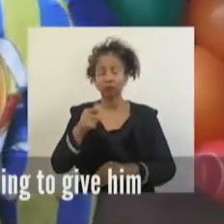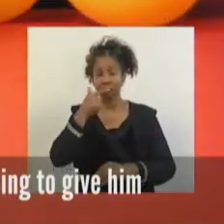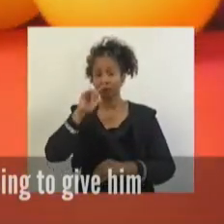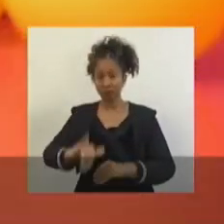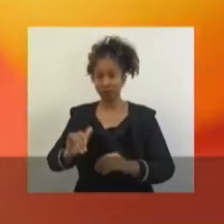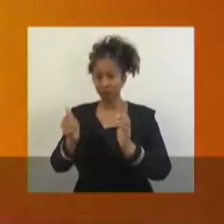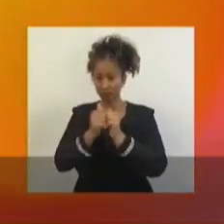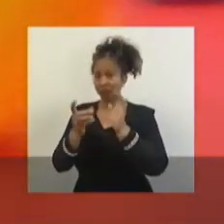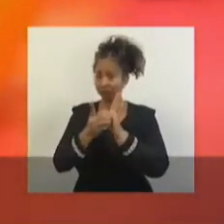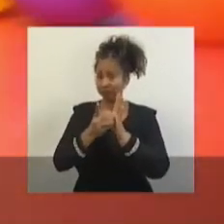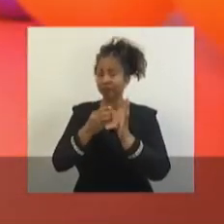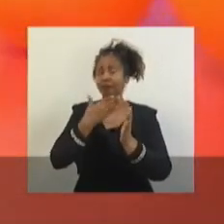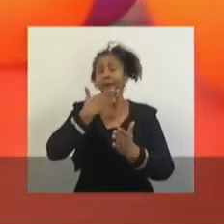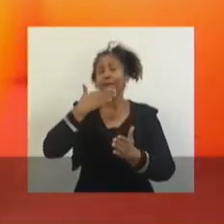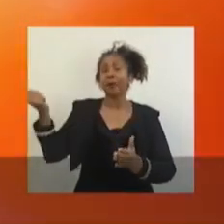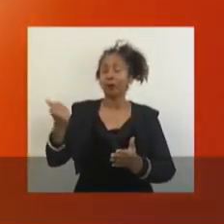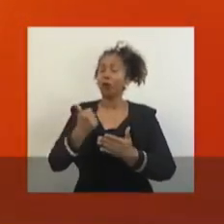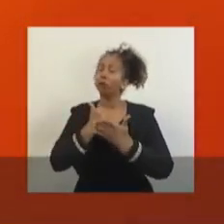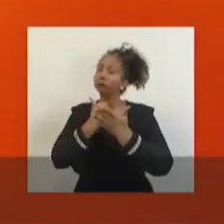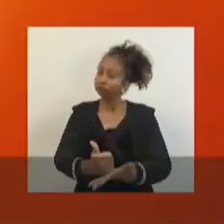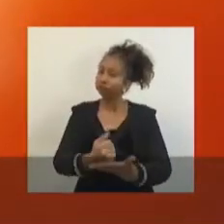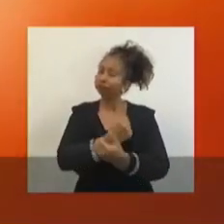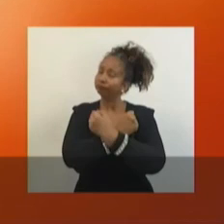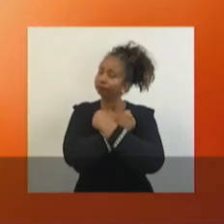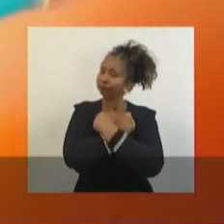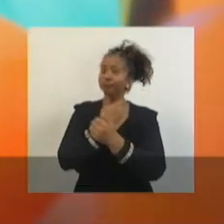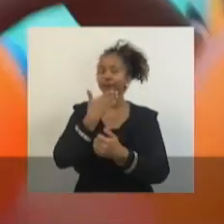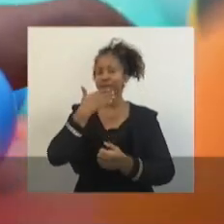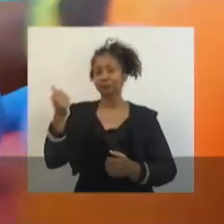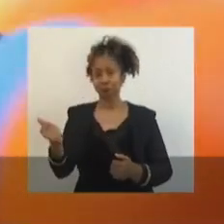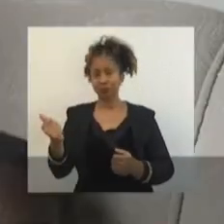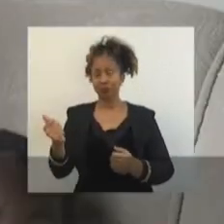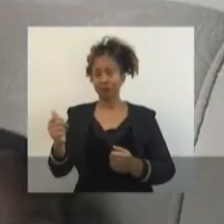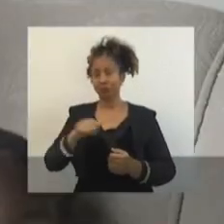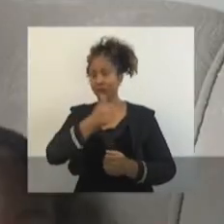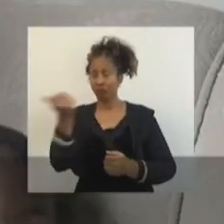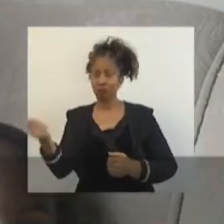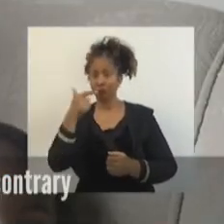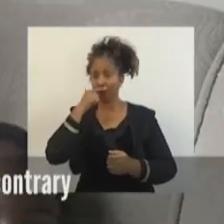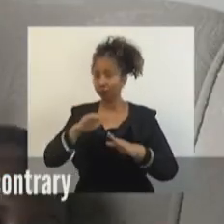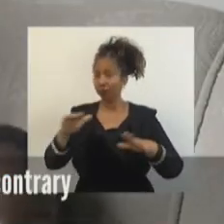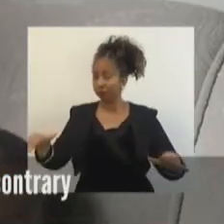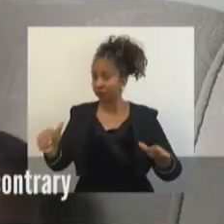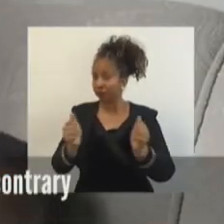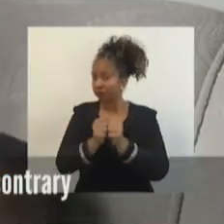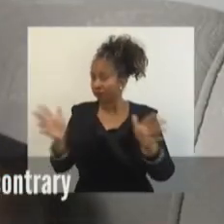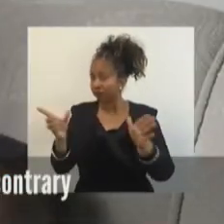Los niños así lo atienden mejores, le dan más cariño y más amor que a los que están.